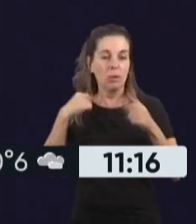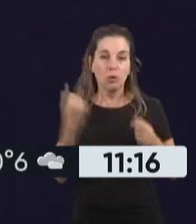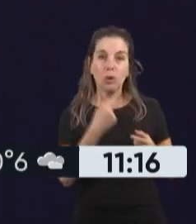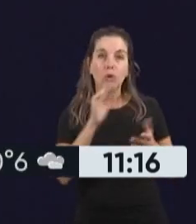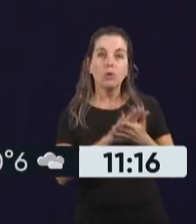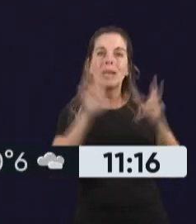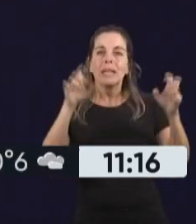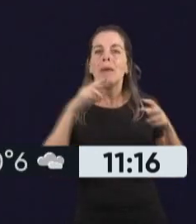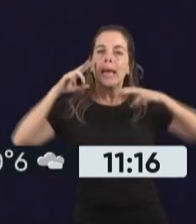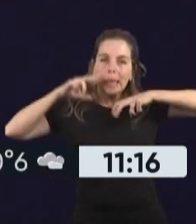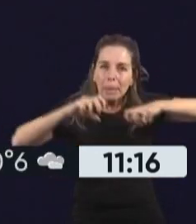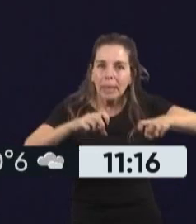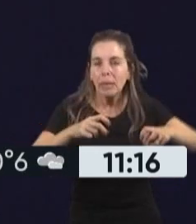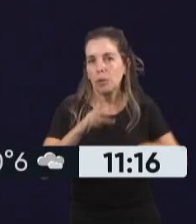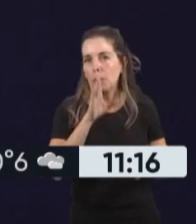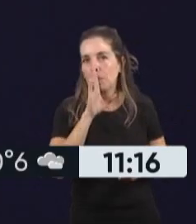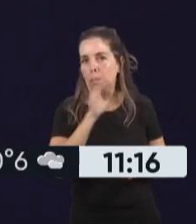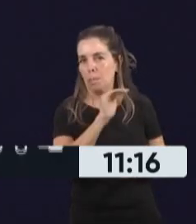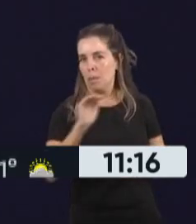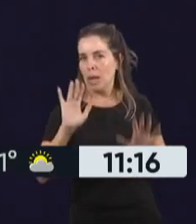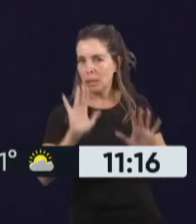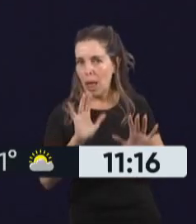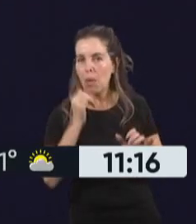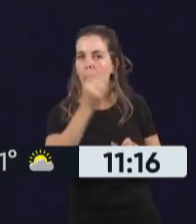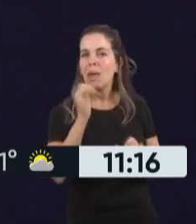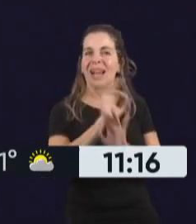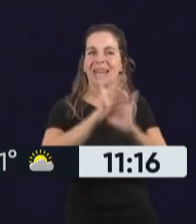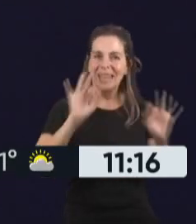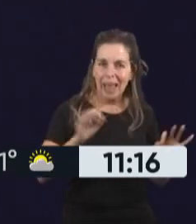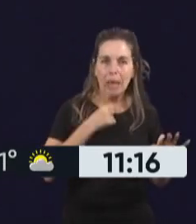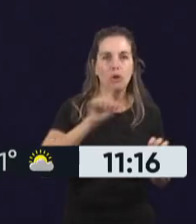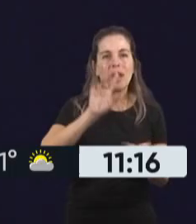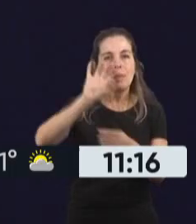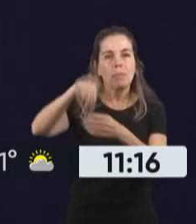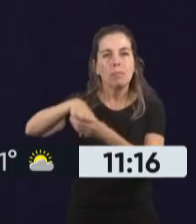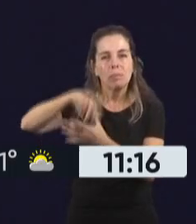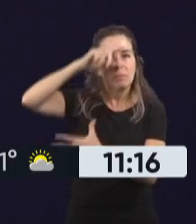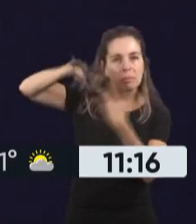ninguna declaración precisamente porque no queremos entorpecer la investigación,